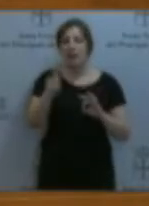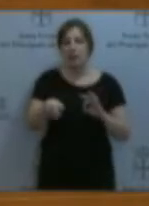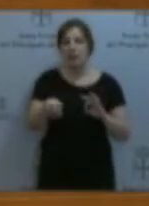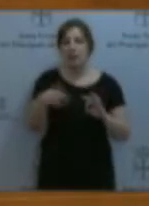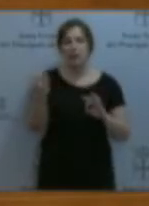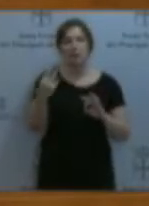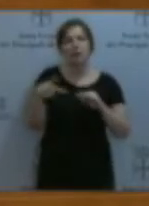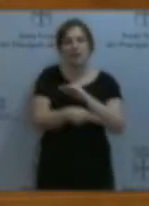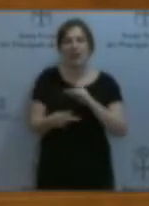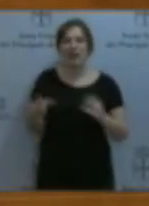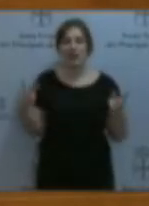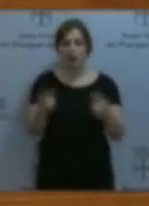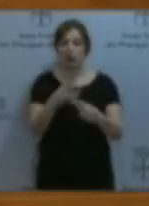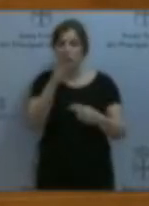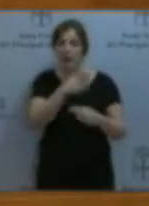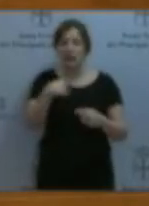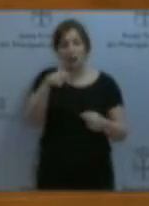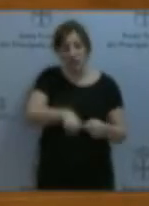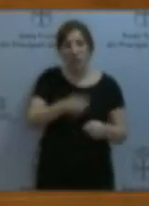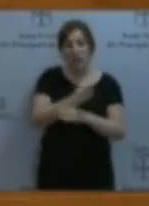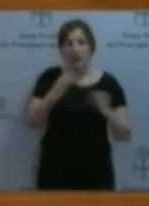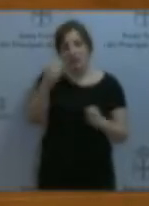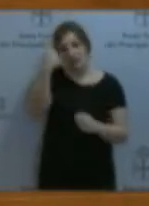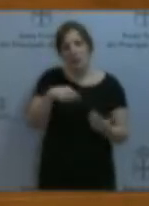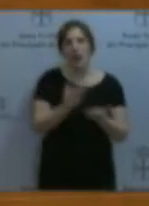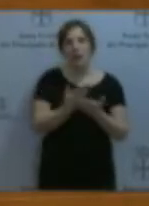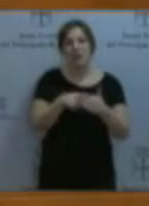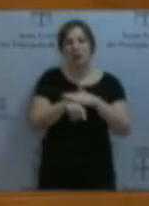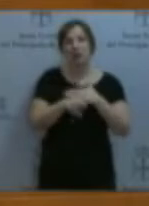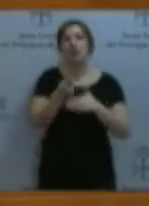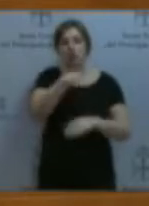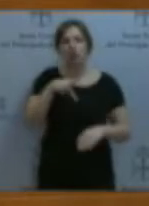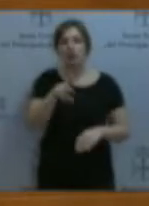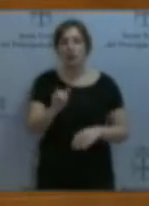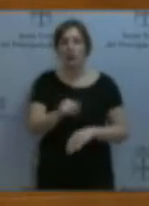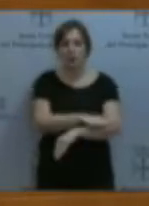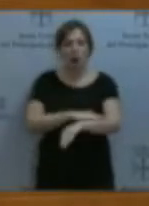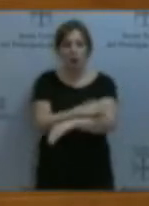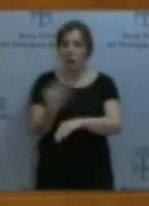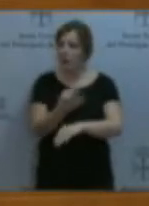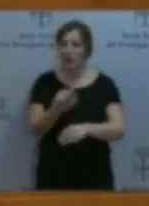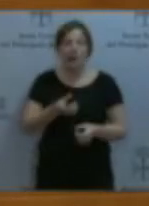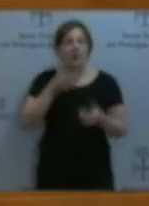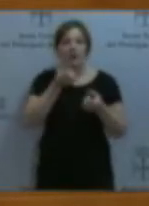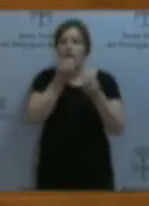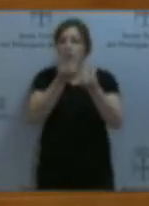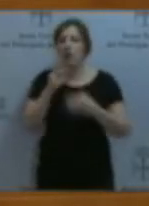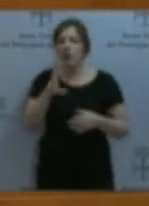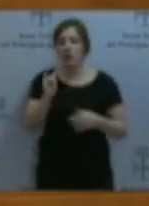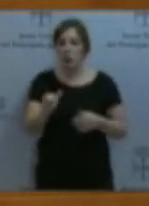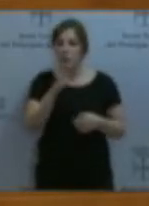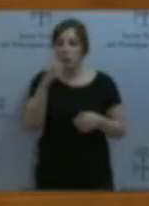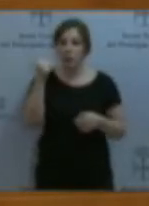esta Cámara conozca la realidad de las encomiendas de gestión, tenemos derecho a ello y el Gobierno debe responder a este derecho a la información facilitando la demanda del Poder